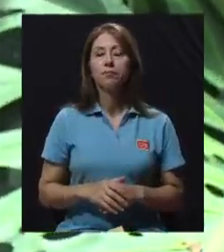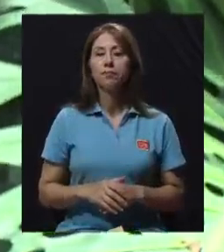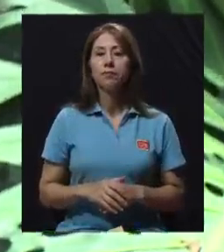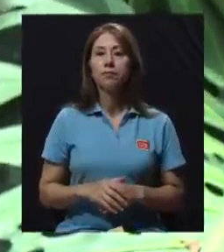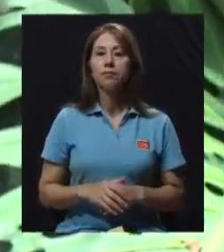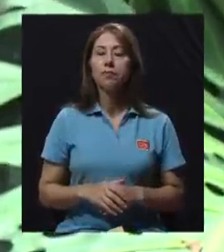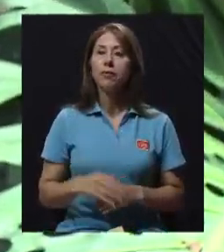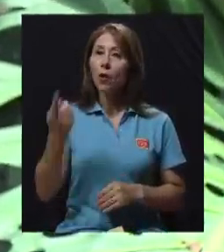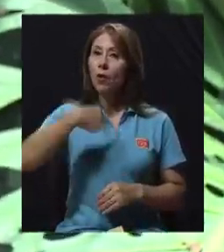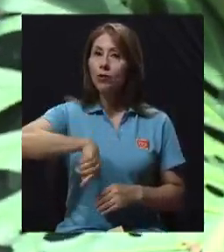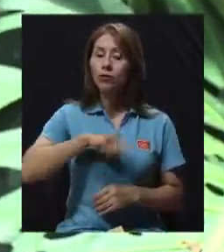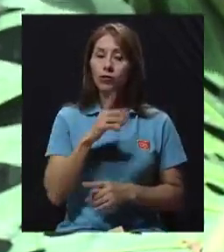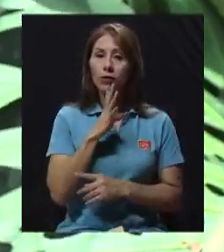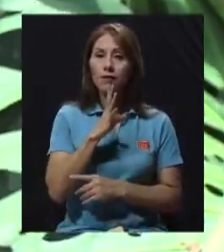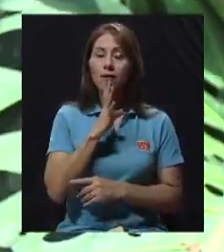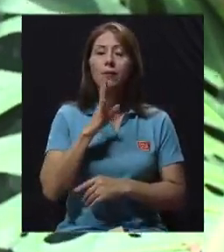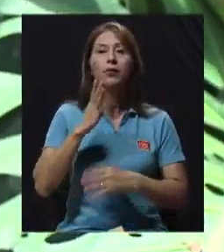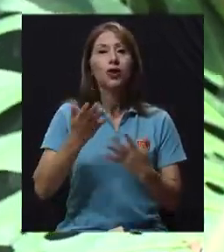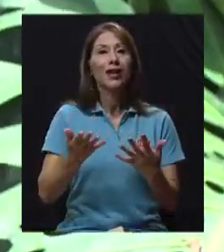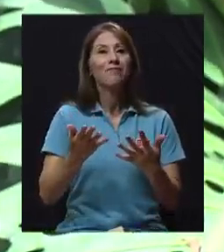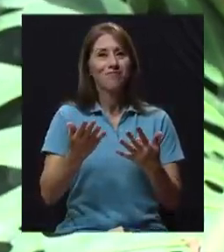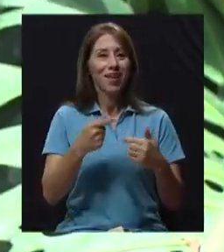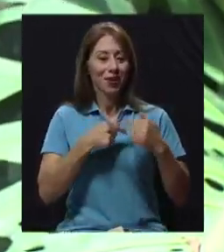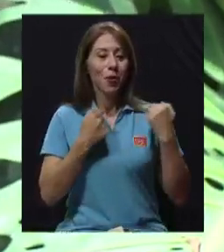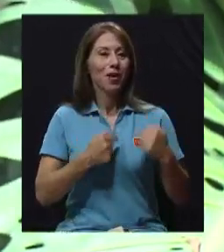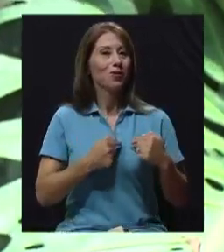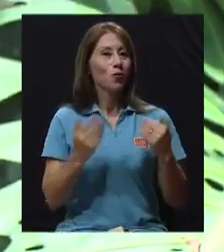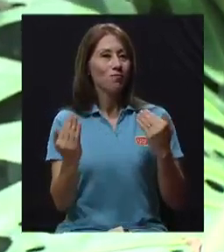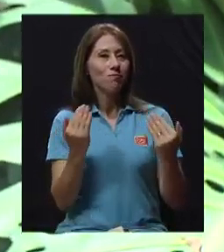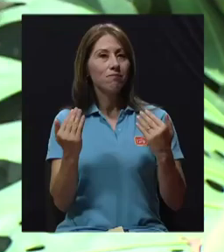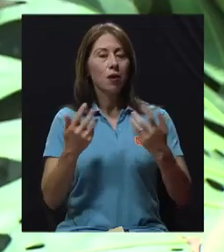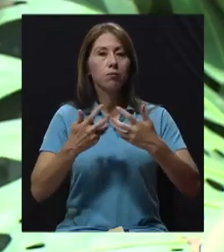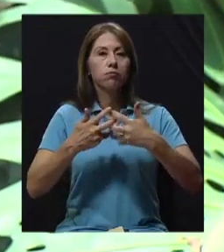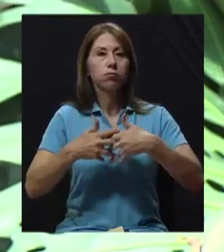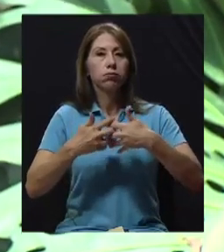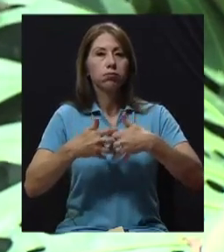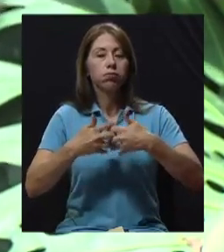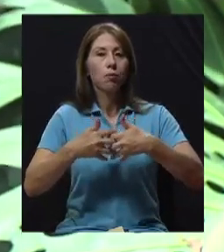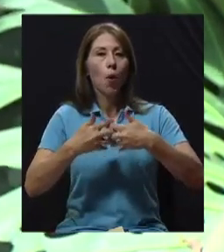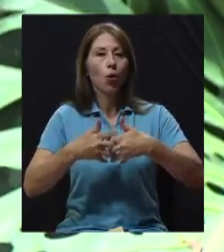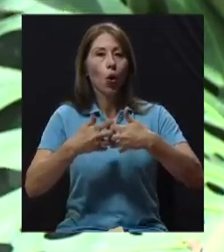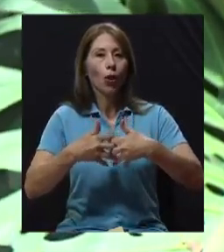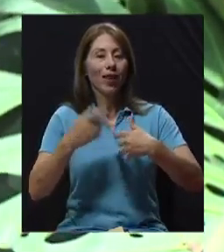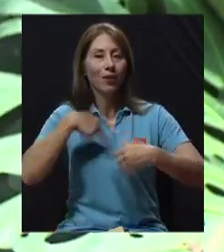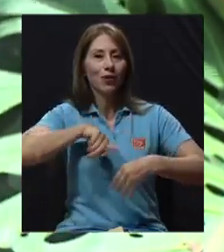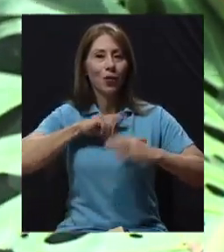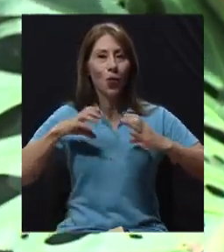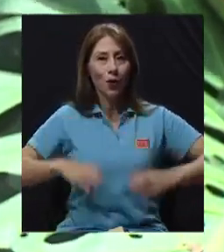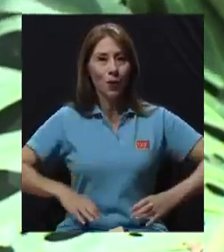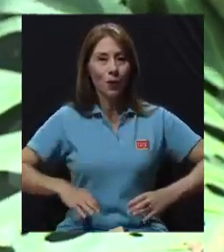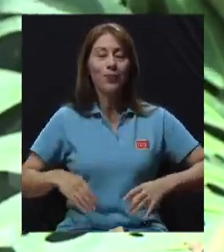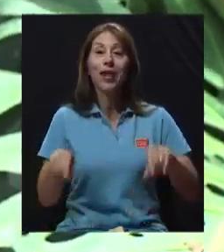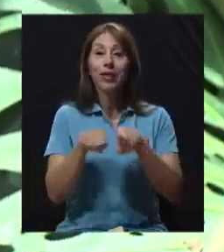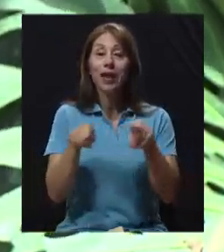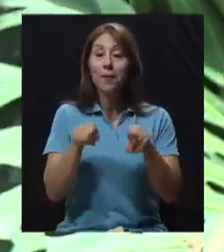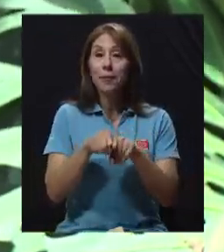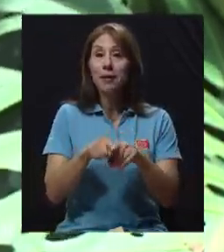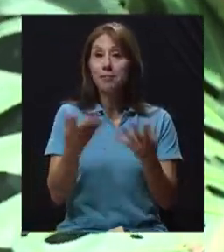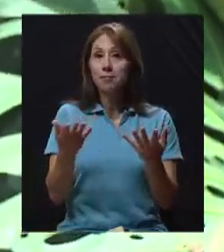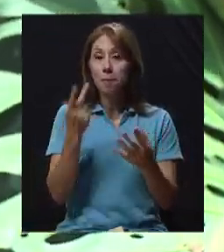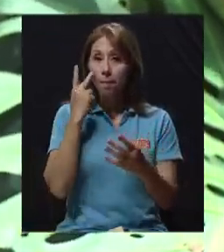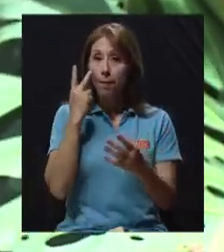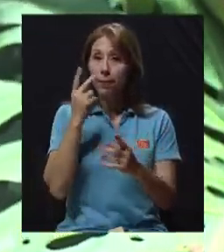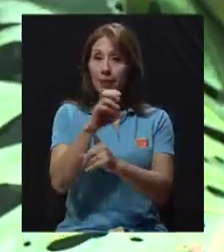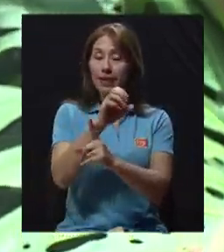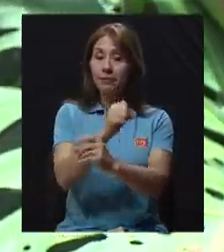cuando hablábamos de que definitivamente es el motor de nuestro cuerpo, también se ha visto que nuestra